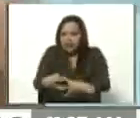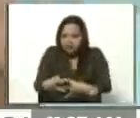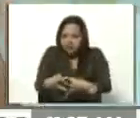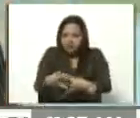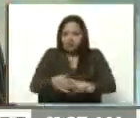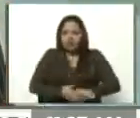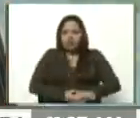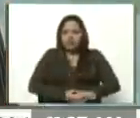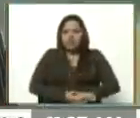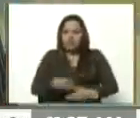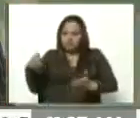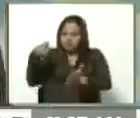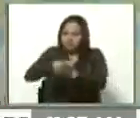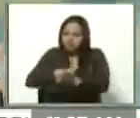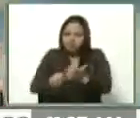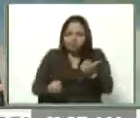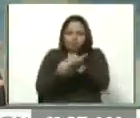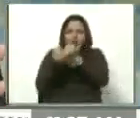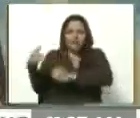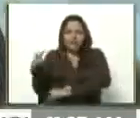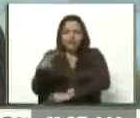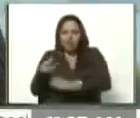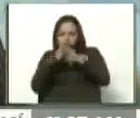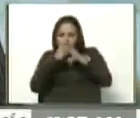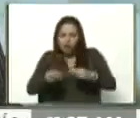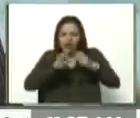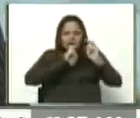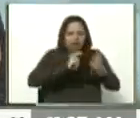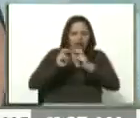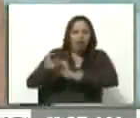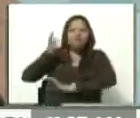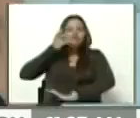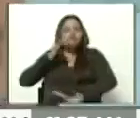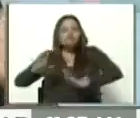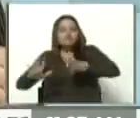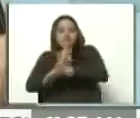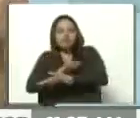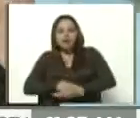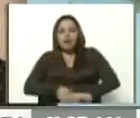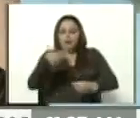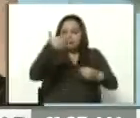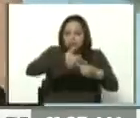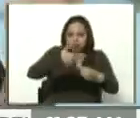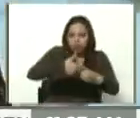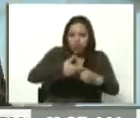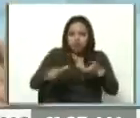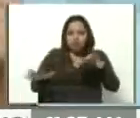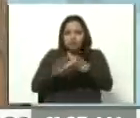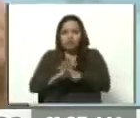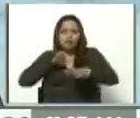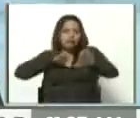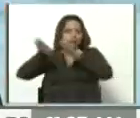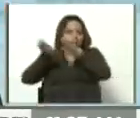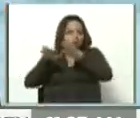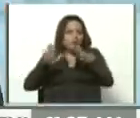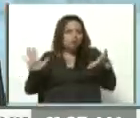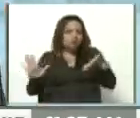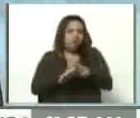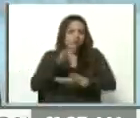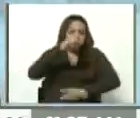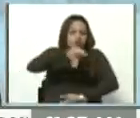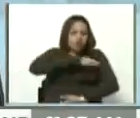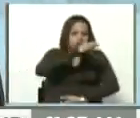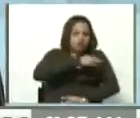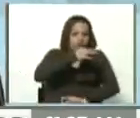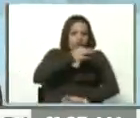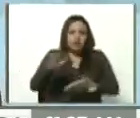mucho interés en invertir en Venezuela, en todos los ámbitos, en materia petrolera, en materia turística, en materia social,